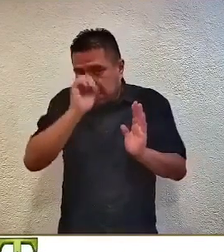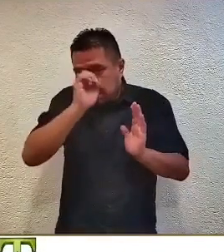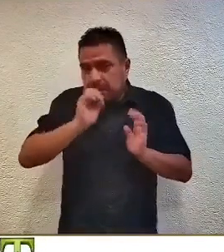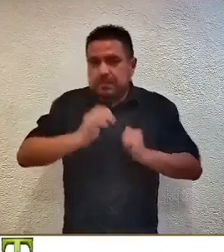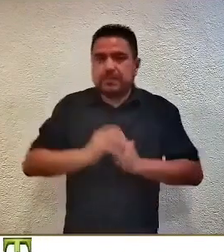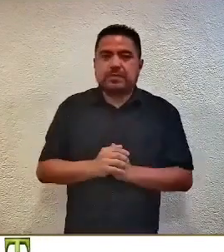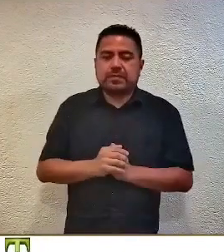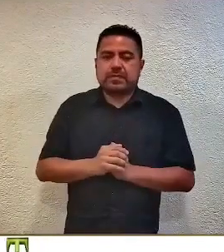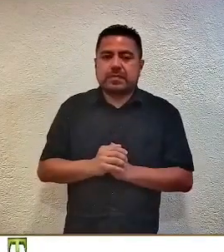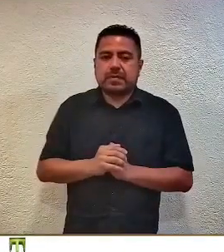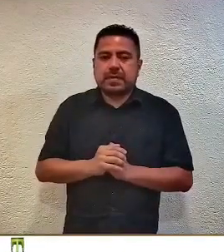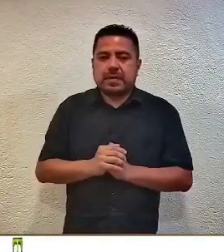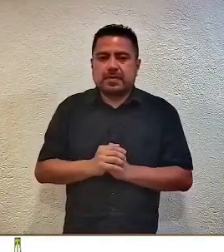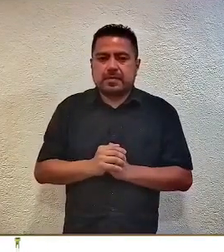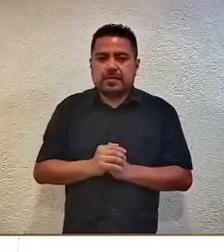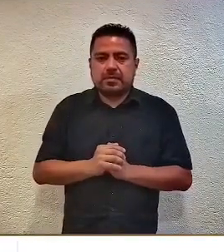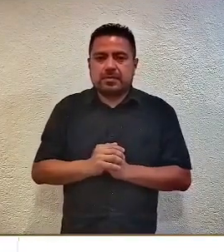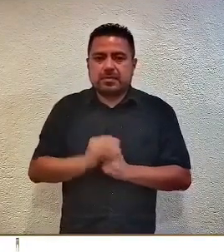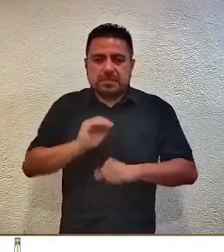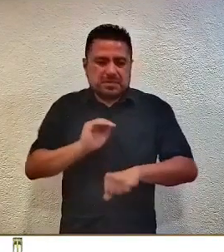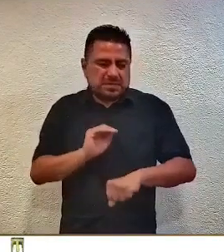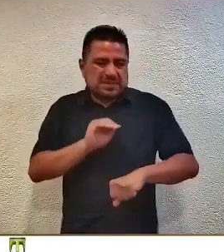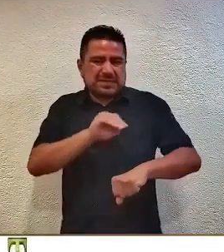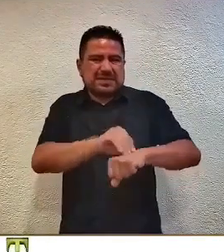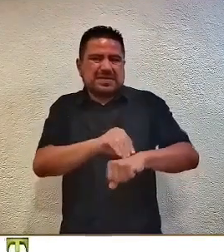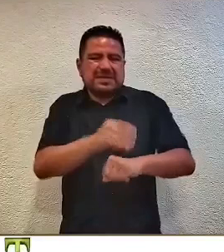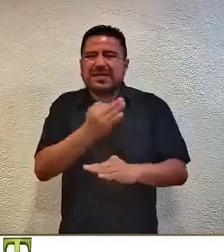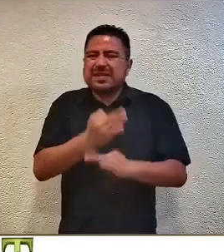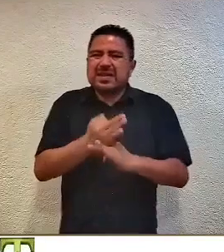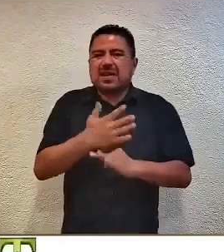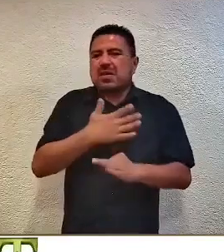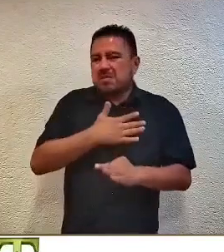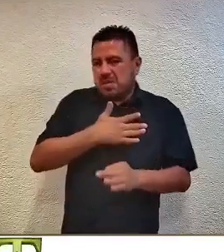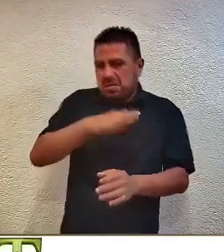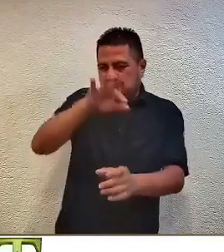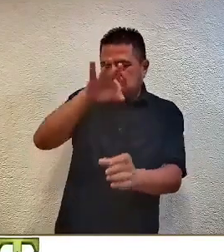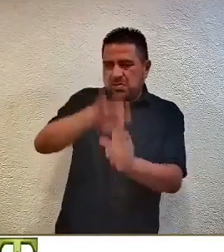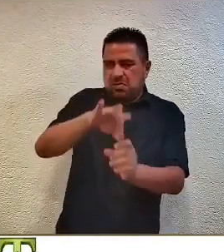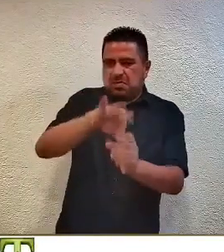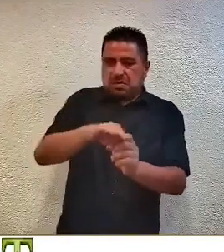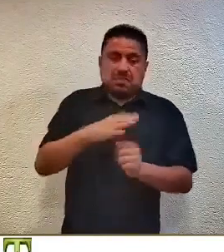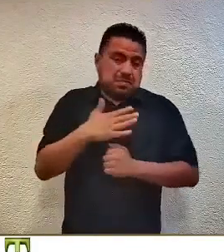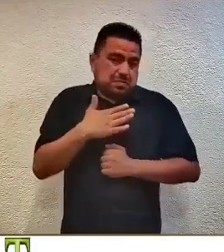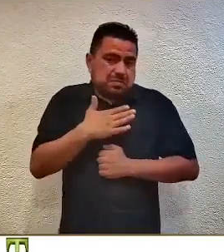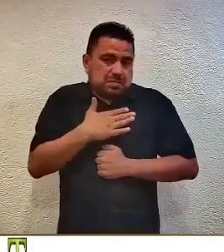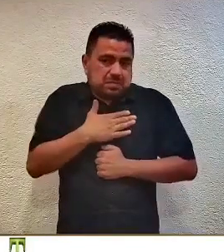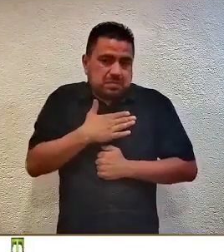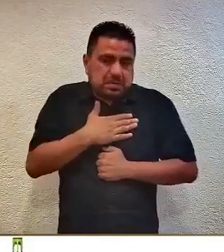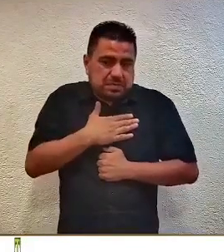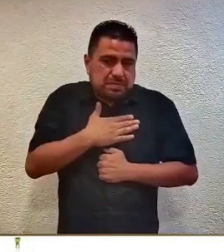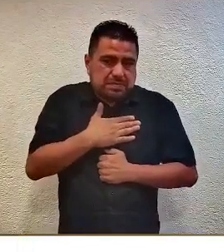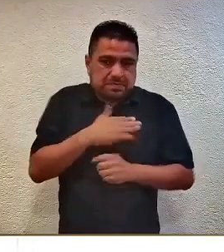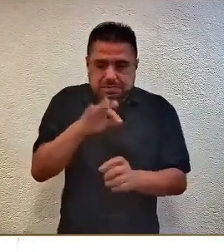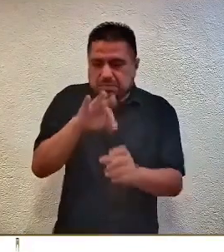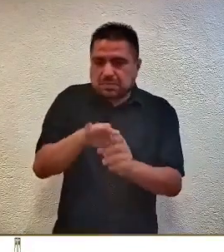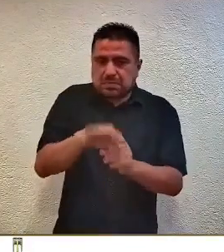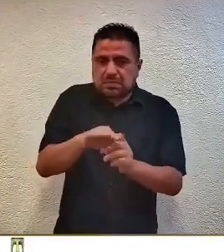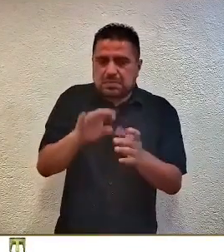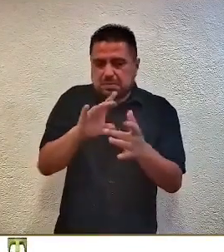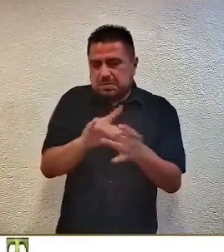La emisión de nuestro voto o de mi voto en los términos